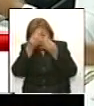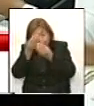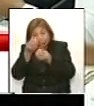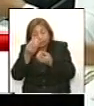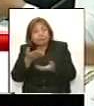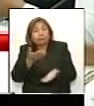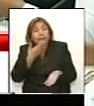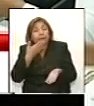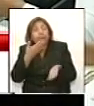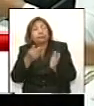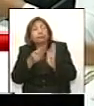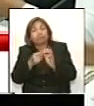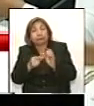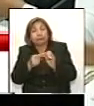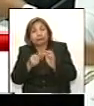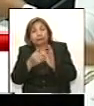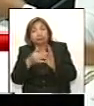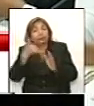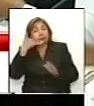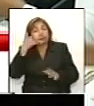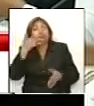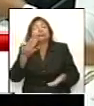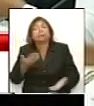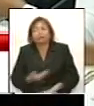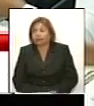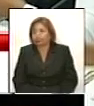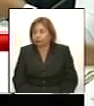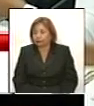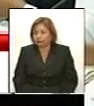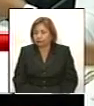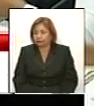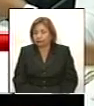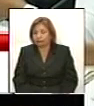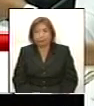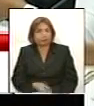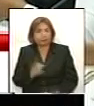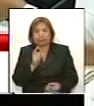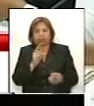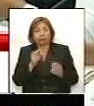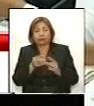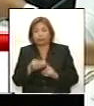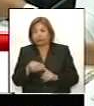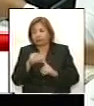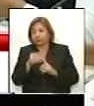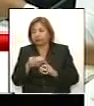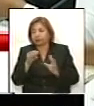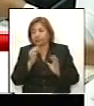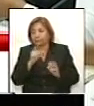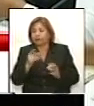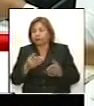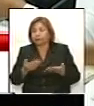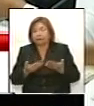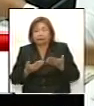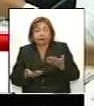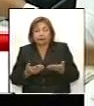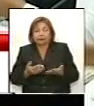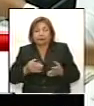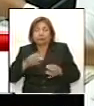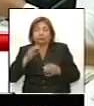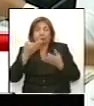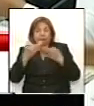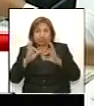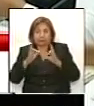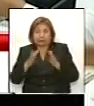la titularidad de una línea? Porque eso de verdad no tendría que ir a una unidad especializada. O sea, los que van a la unidad especializada son los casos de apertura de